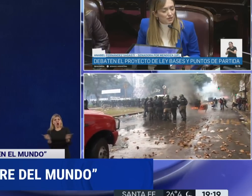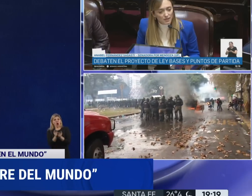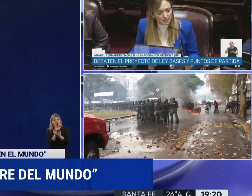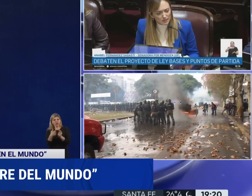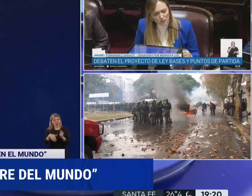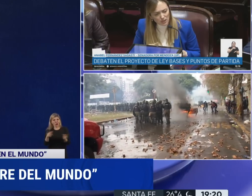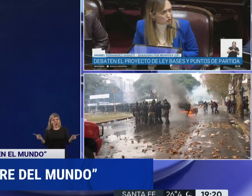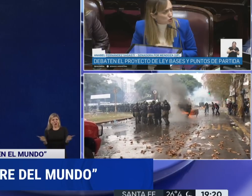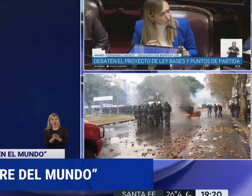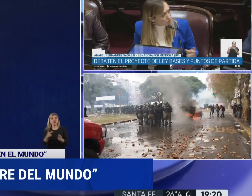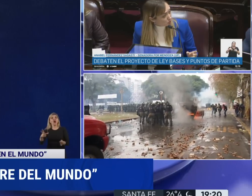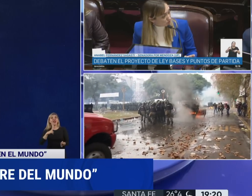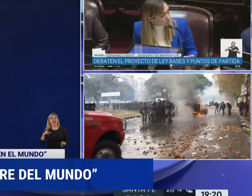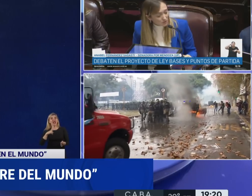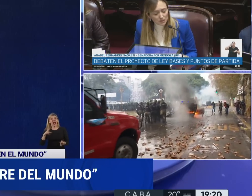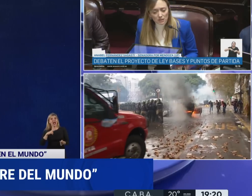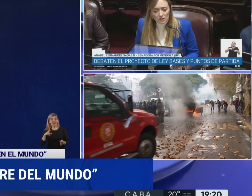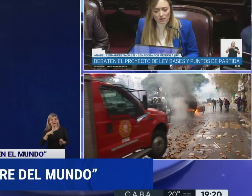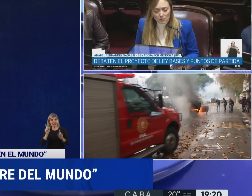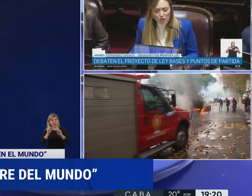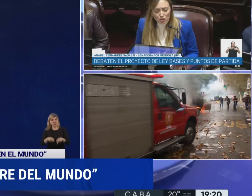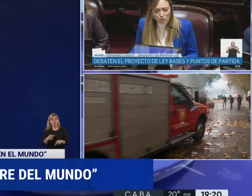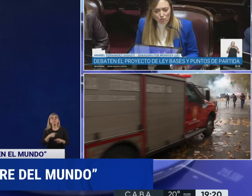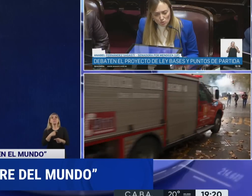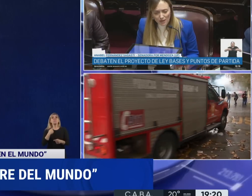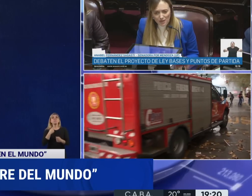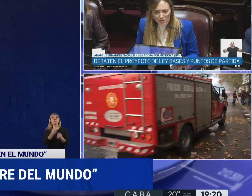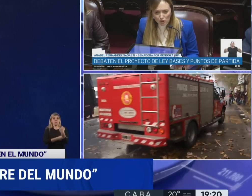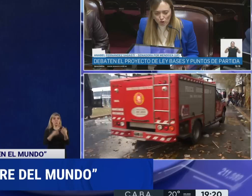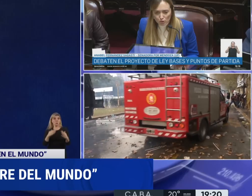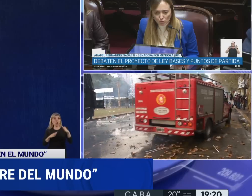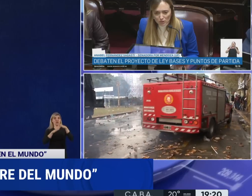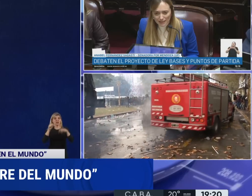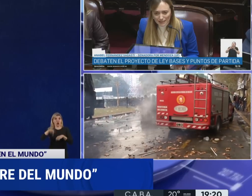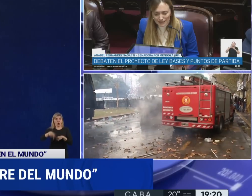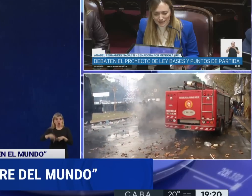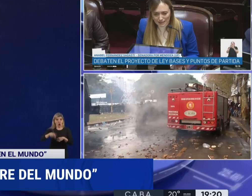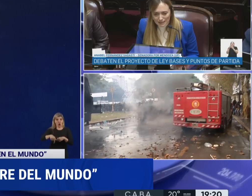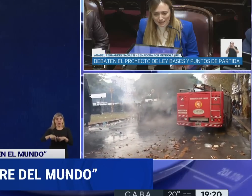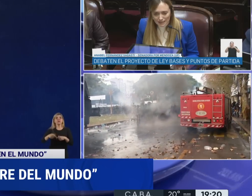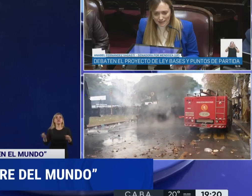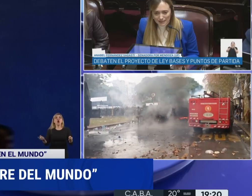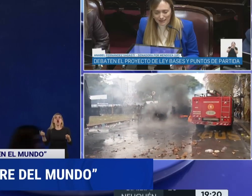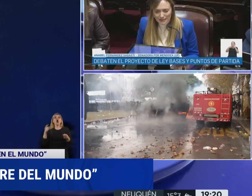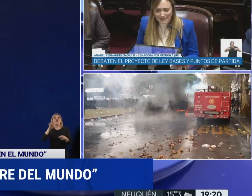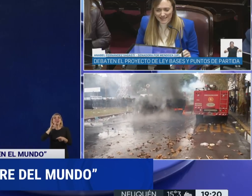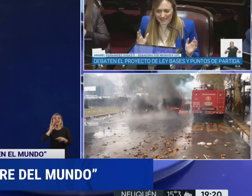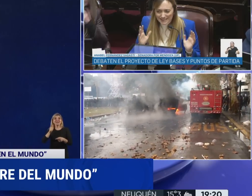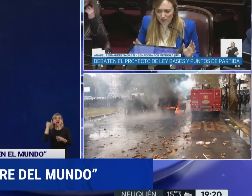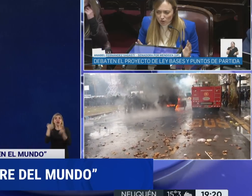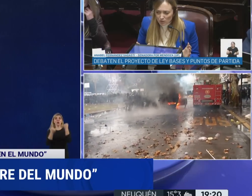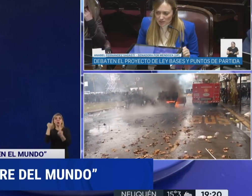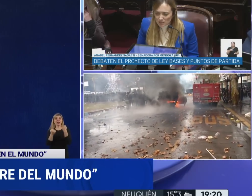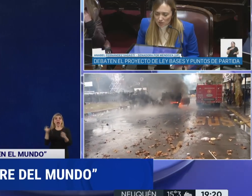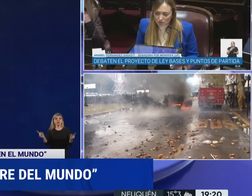a niveles de riqueza de los que gozan las principales potencias del mundo hoy, sino que la convergencia económica para nosotros está simplificada, porque